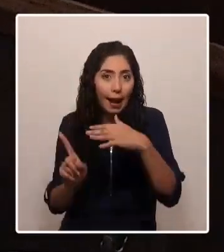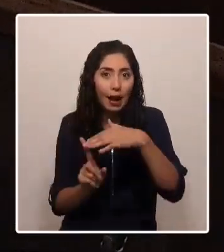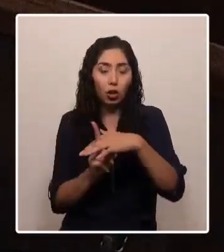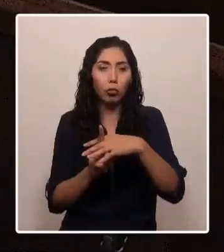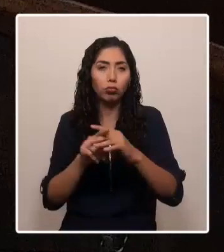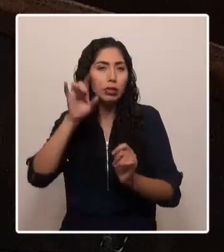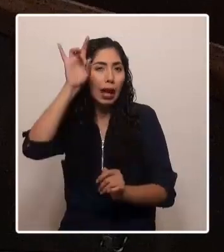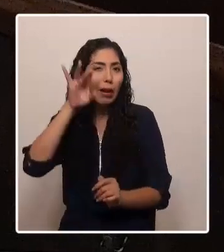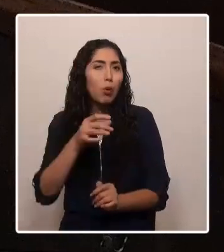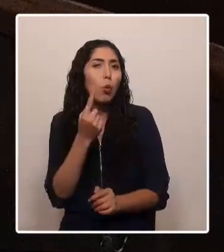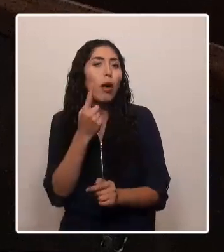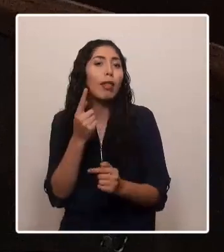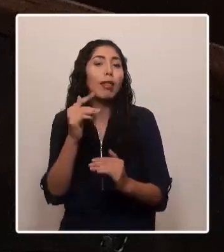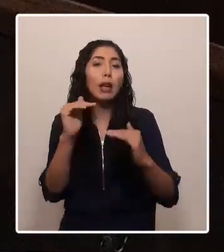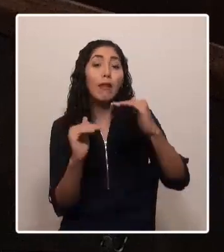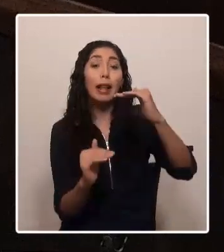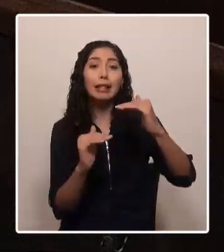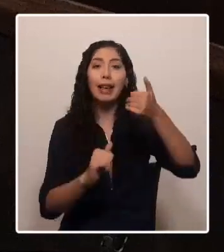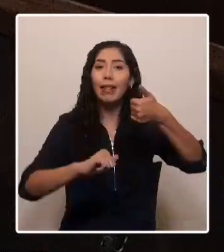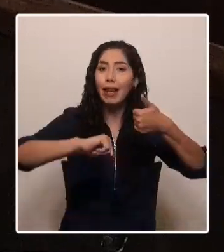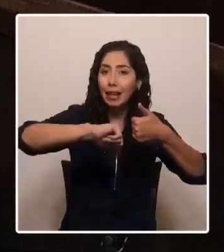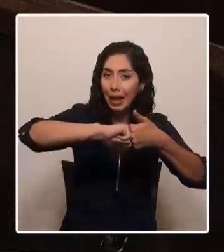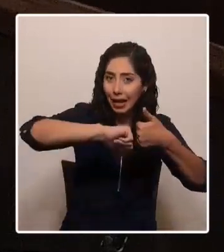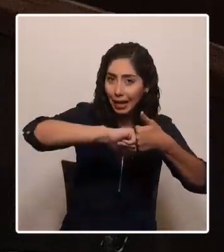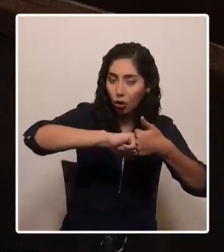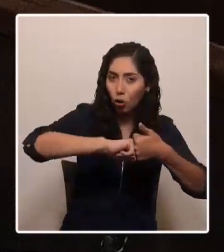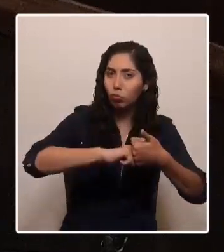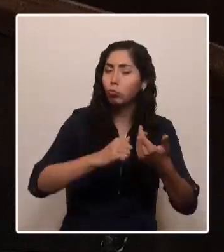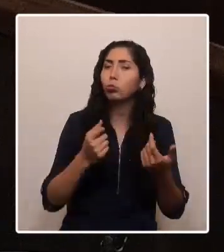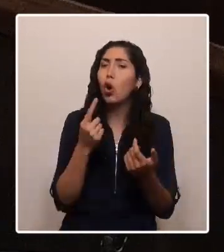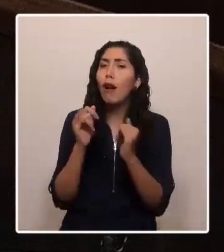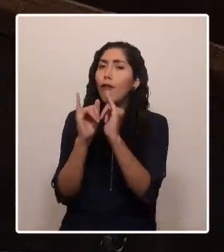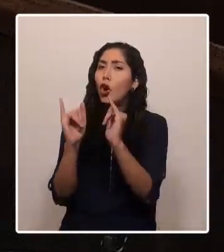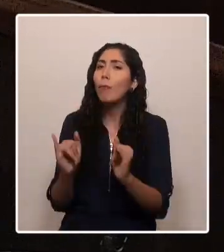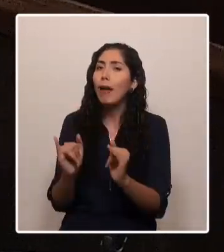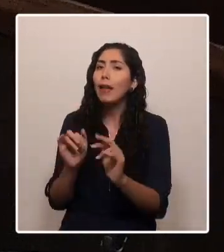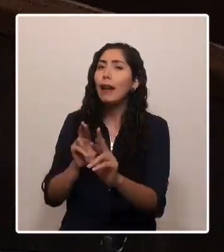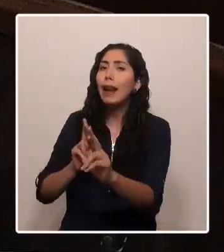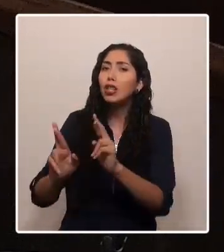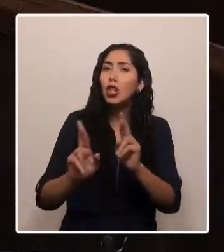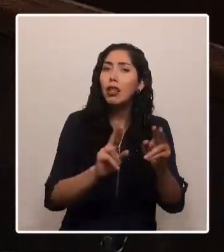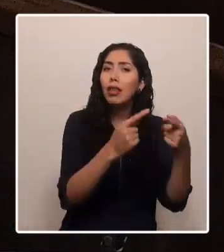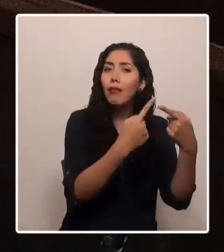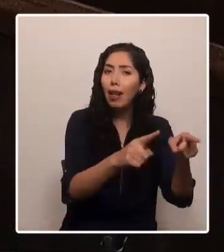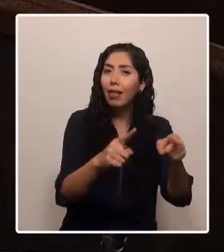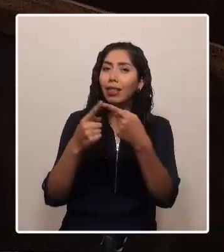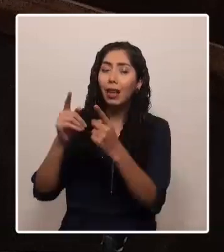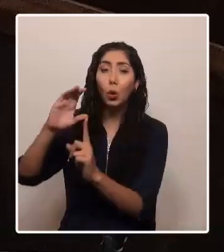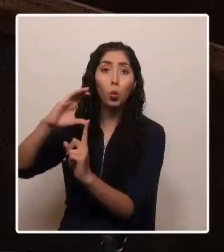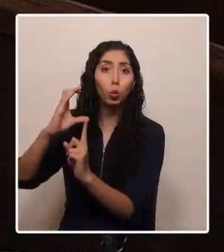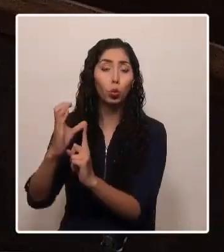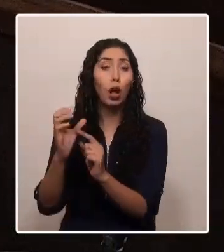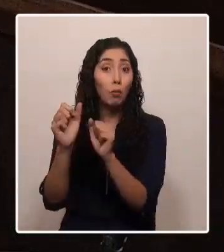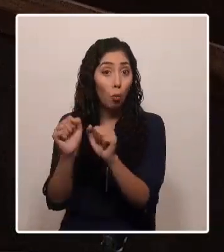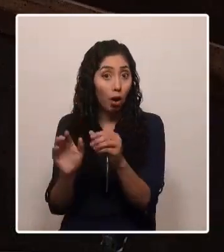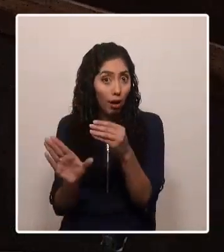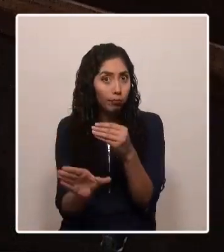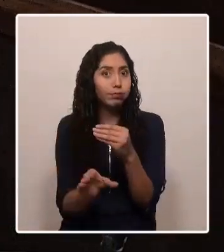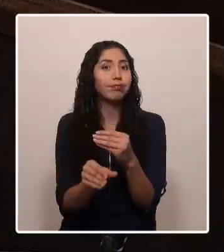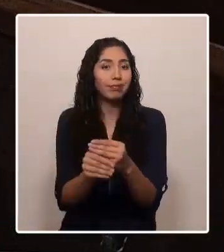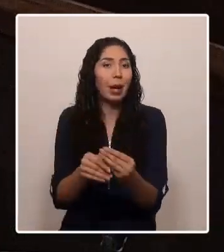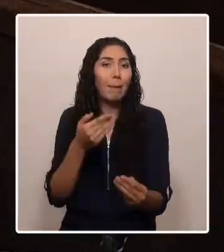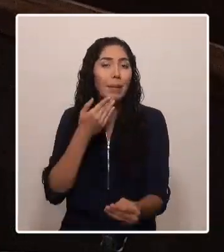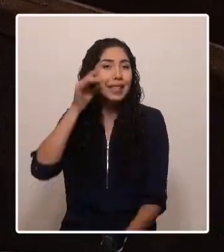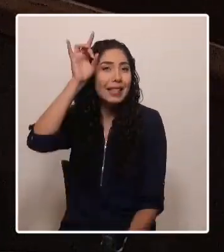explican por formas de relacionamiento particulares de distintas culturas o no. Es decir, se podrían incorporar elementos de saberes ancestrales. Sin